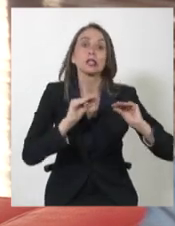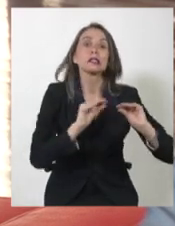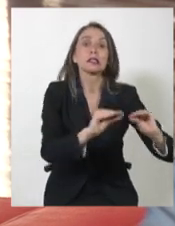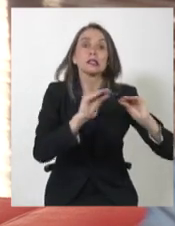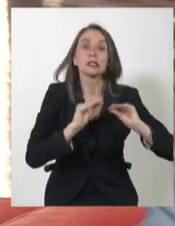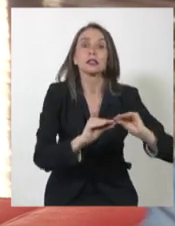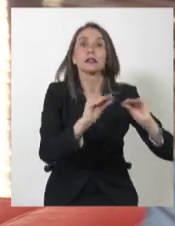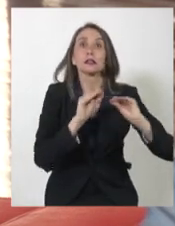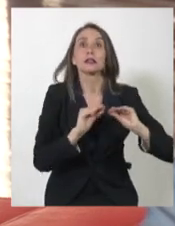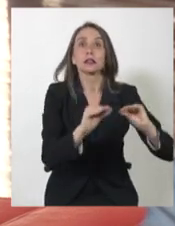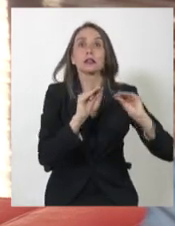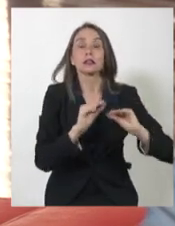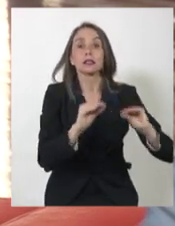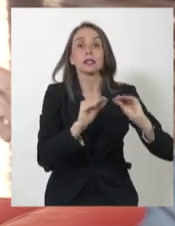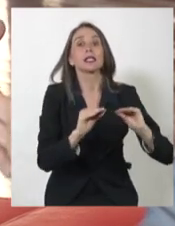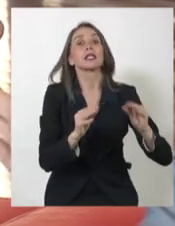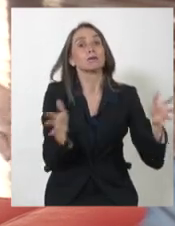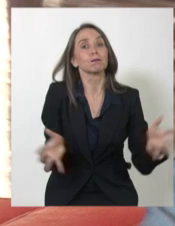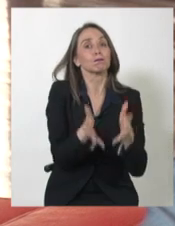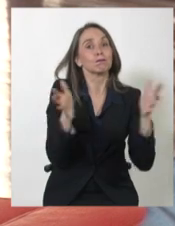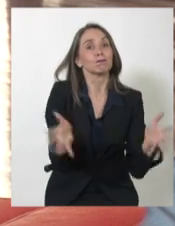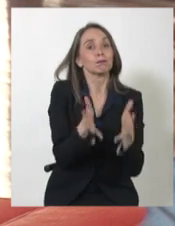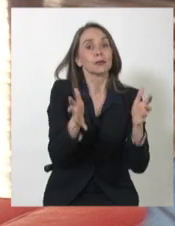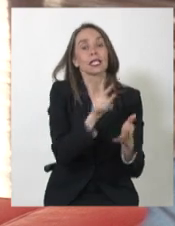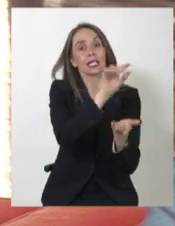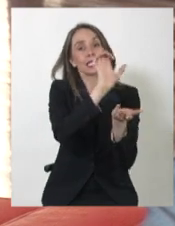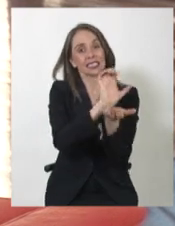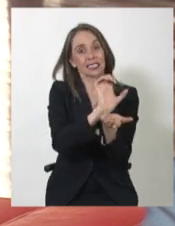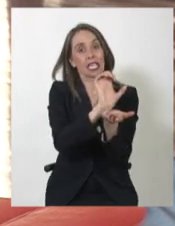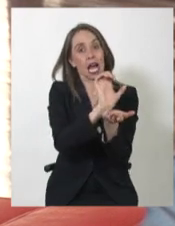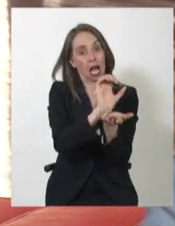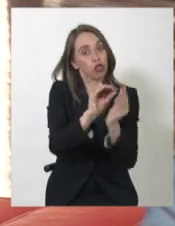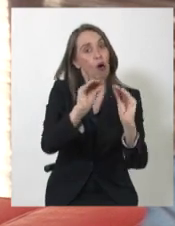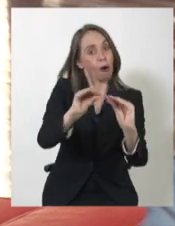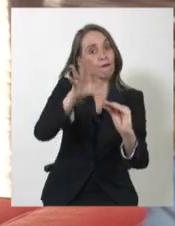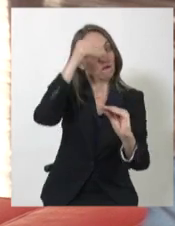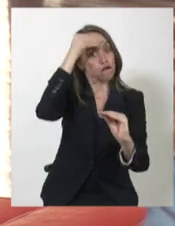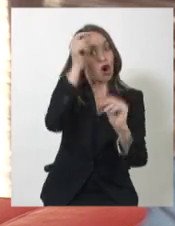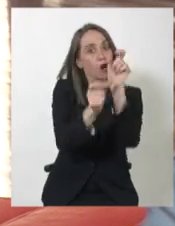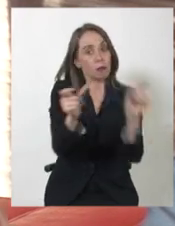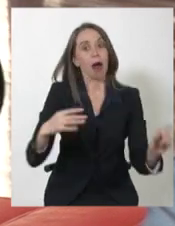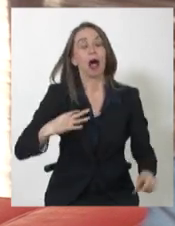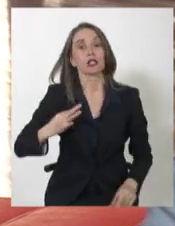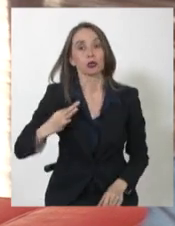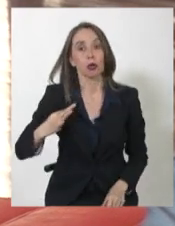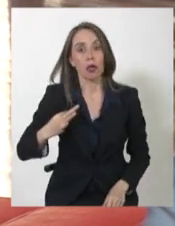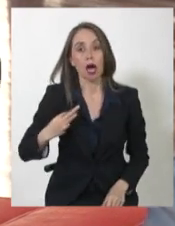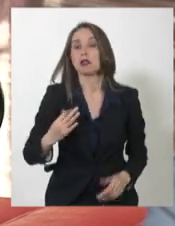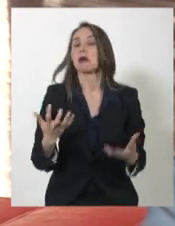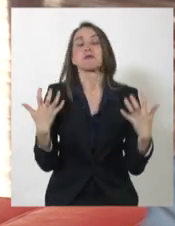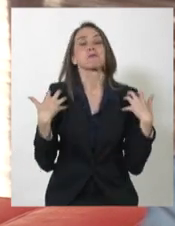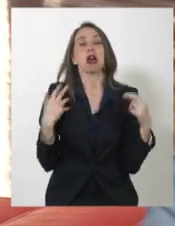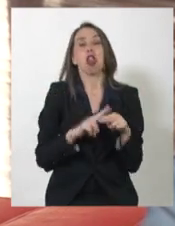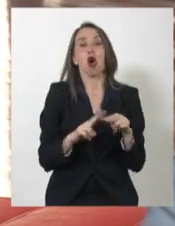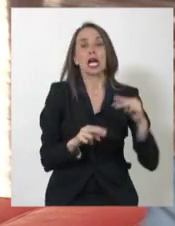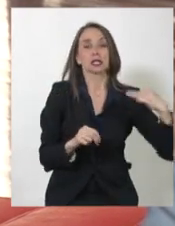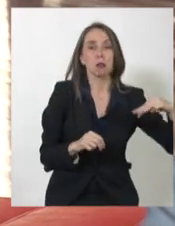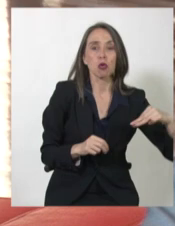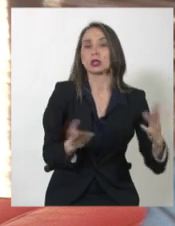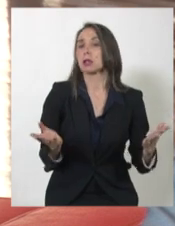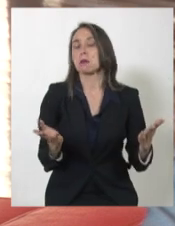actividad y una actitud propositiva por parte del Estado de formación ciudadana, canalizado a través de los municipios.